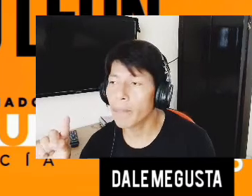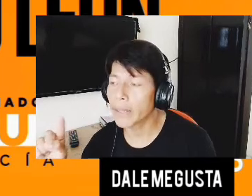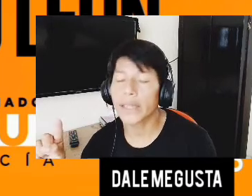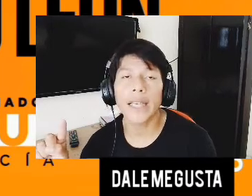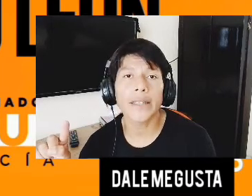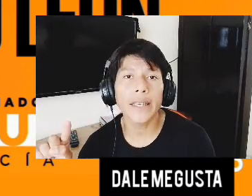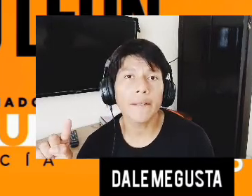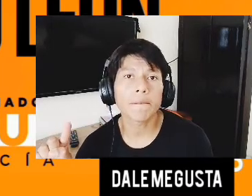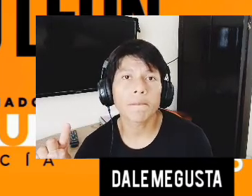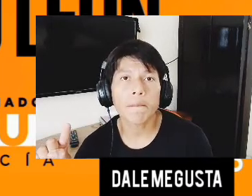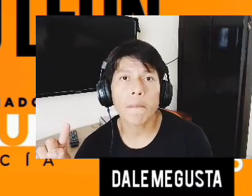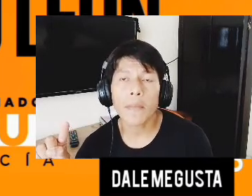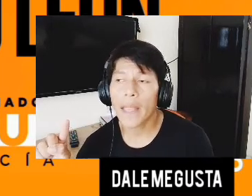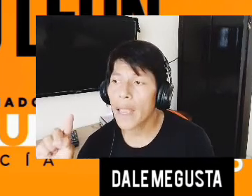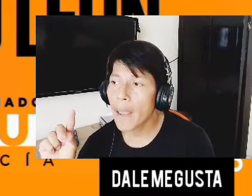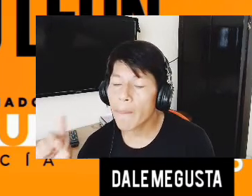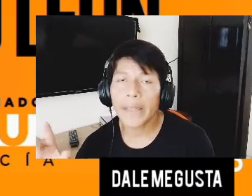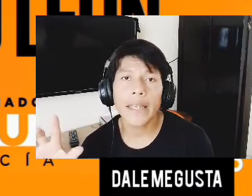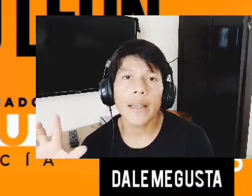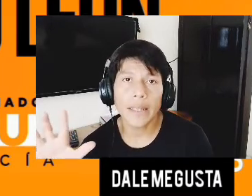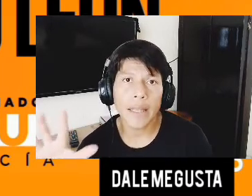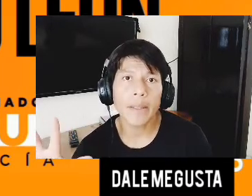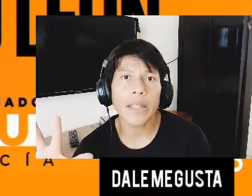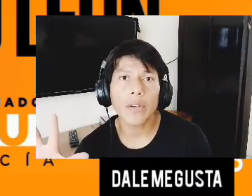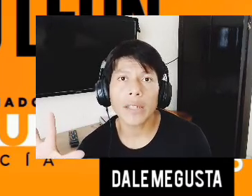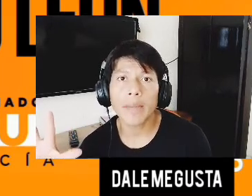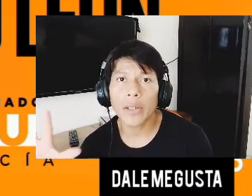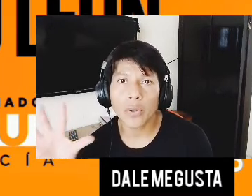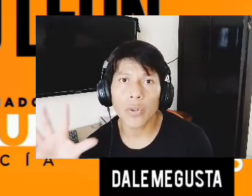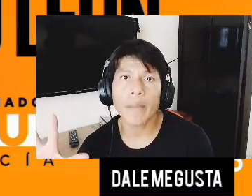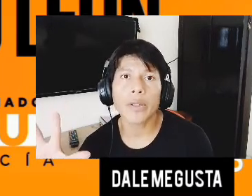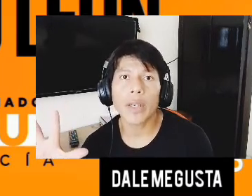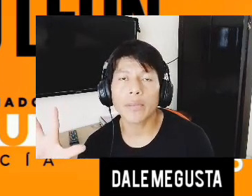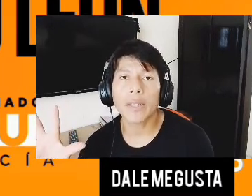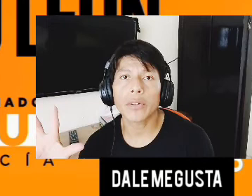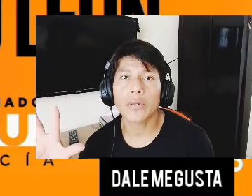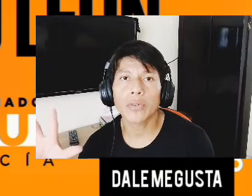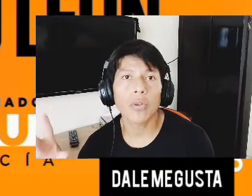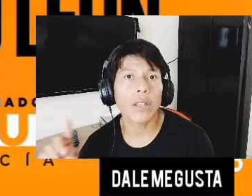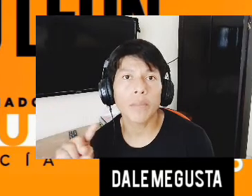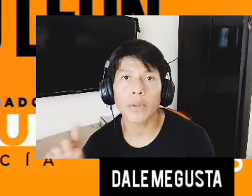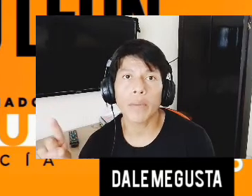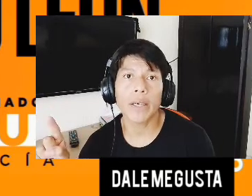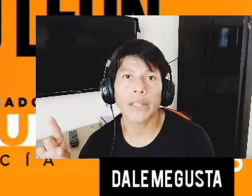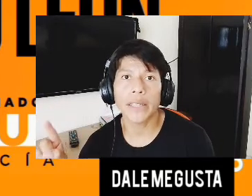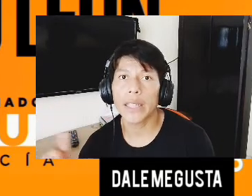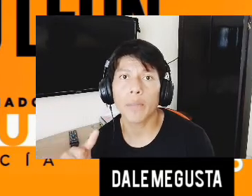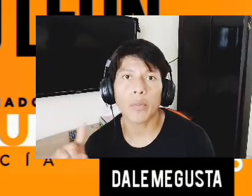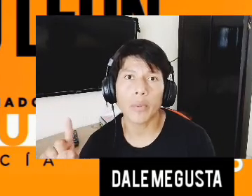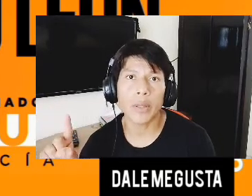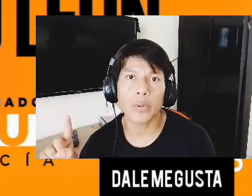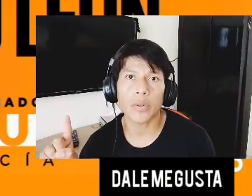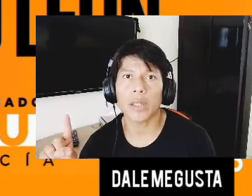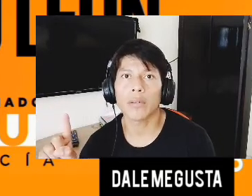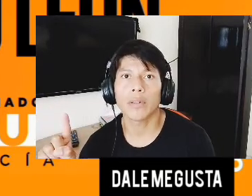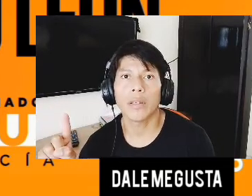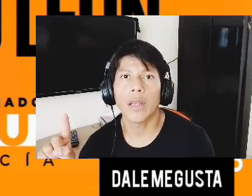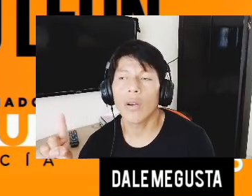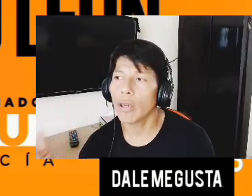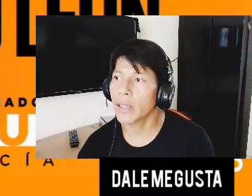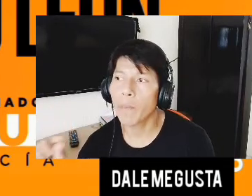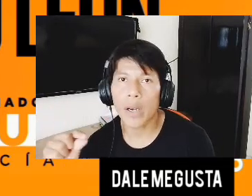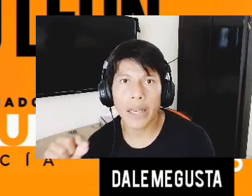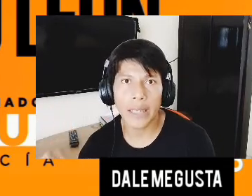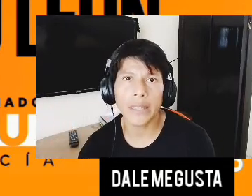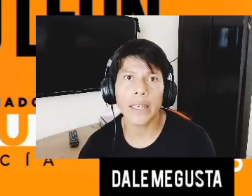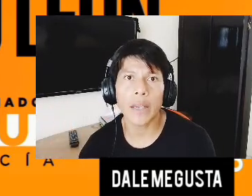eso el presidente está metiendo las manos, o ya metió las manos. No lo hace por Samuel García ni por Movimiento Ciudadano.